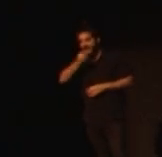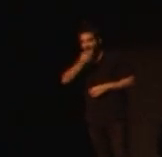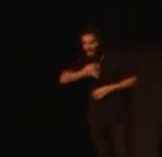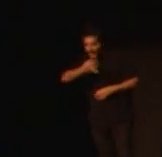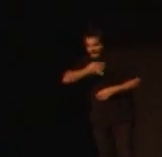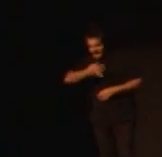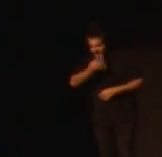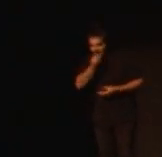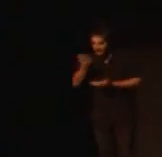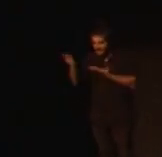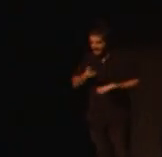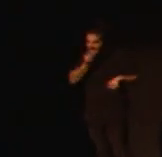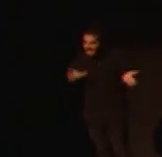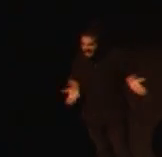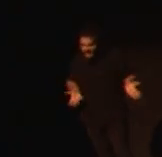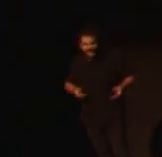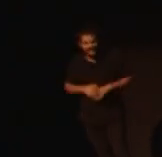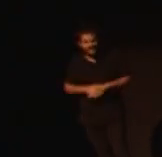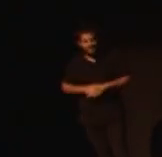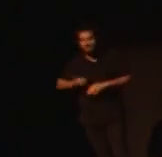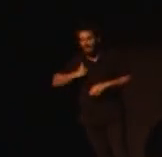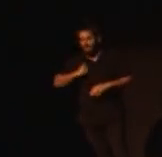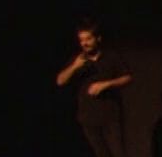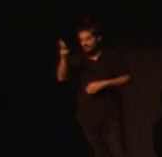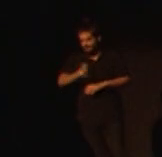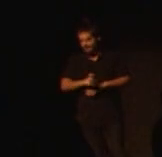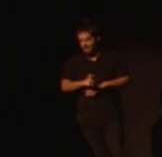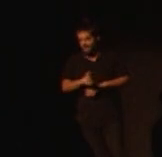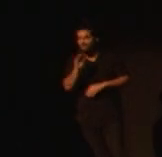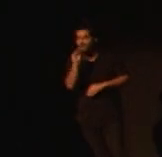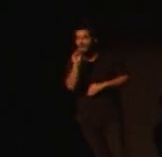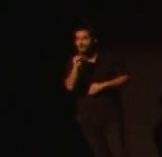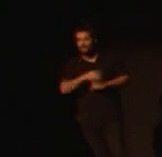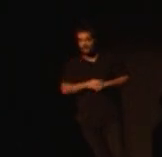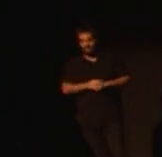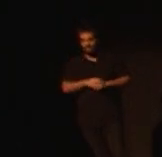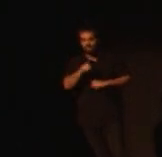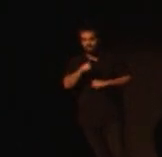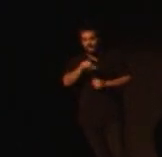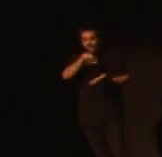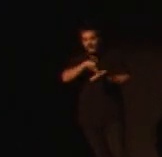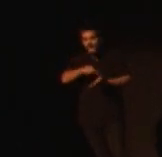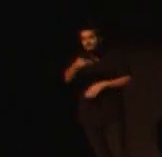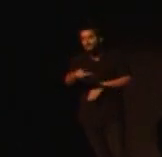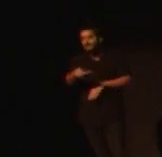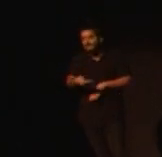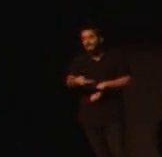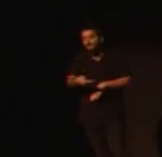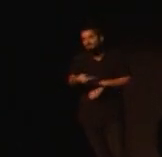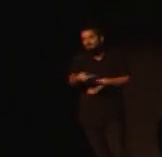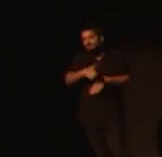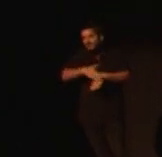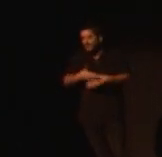¿Qué tal? ¿Qué tal? Bienvenida. Mira, yo quiero aprovechar que estás aquí para hacerte una pregunta. ¿Qué hace de tu ciudad una parada tan importante en este viaje de la